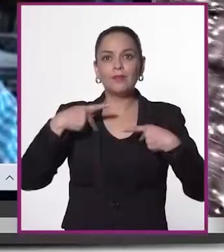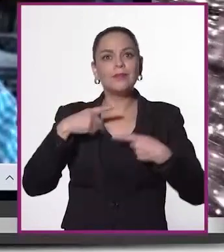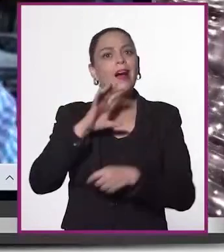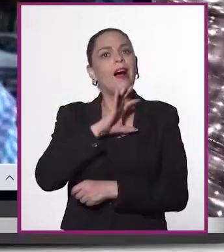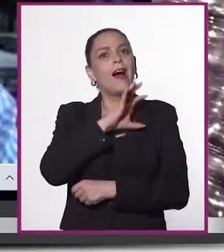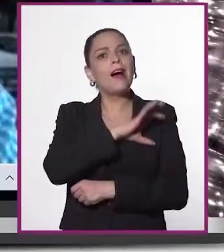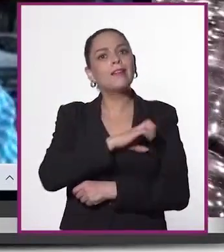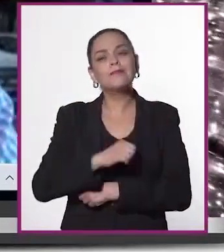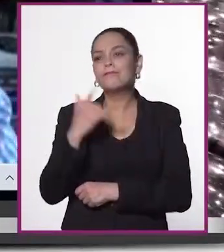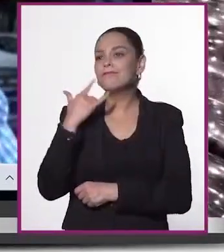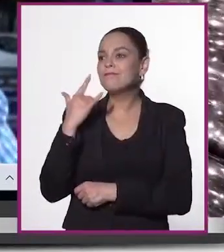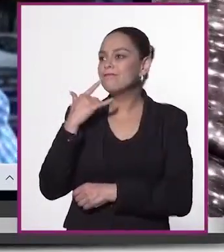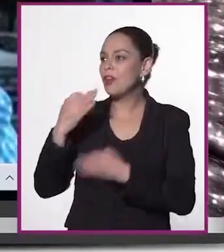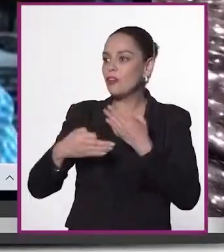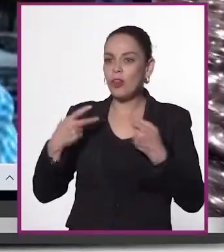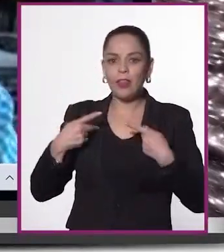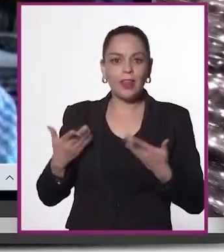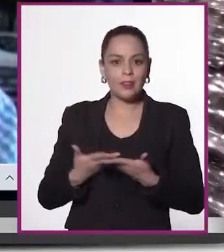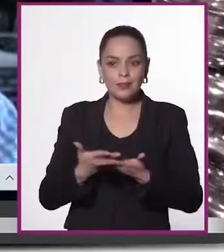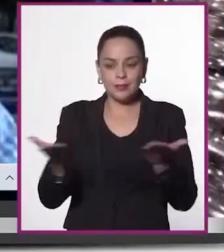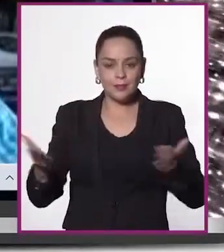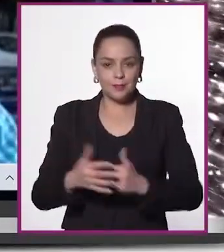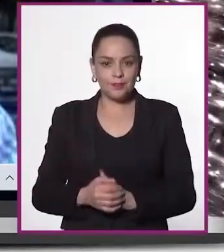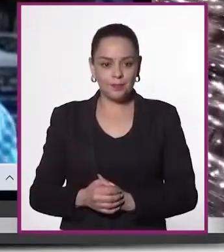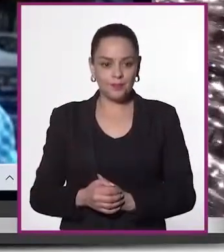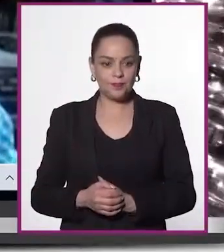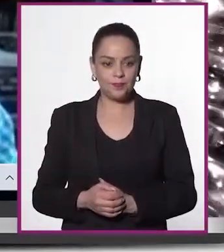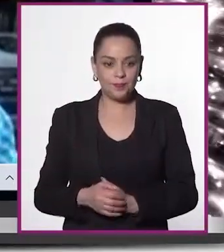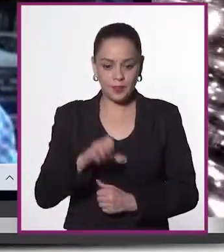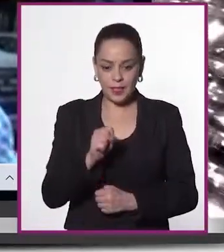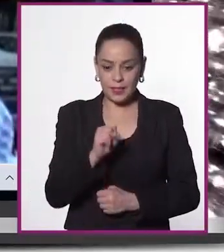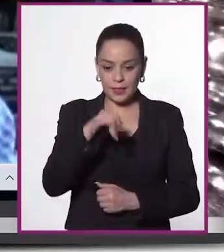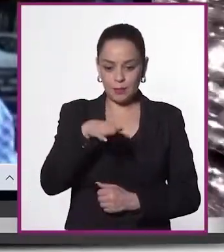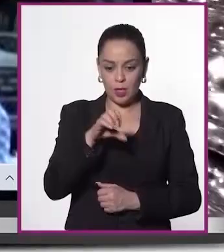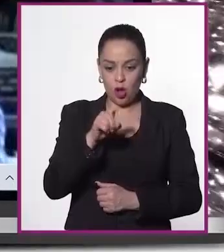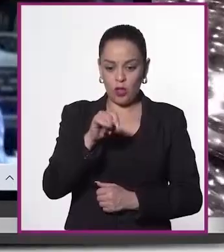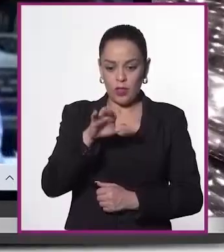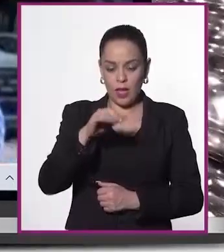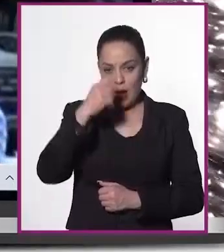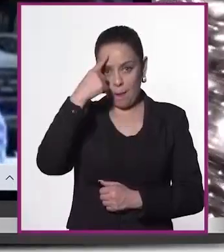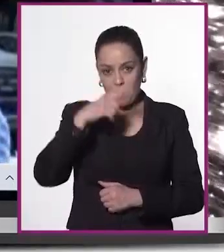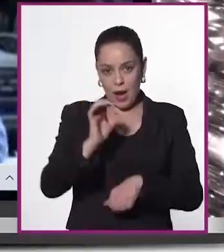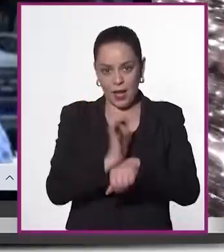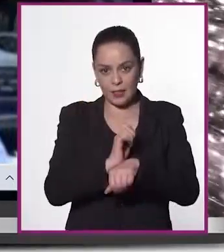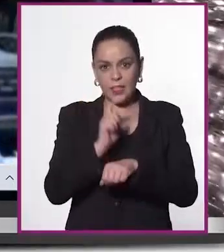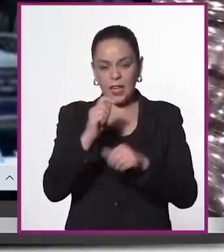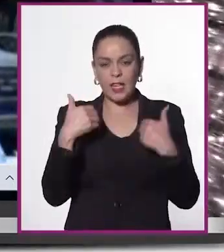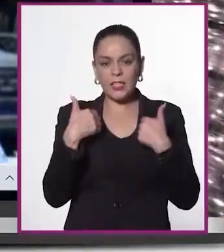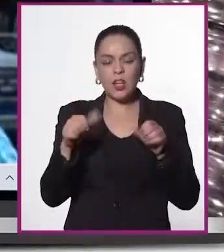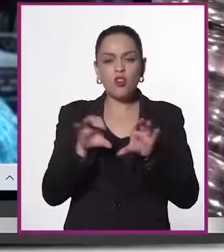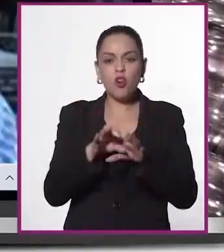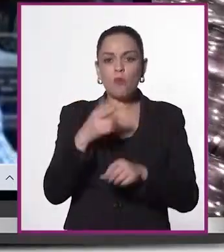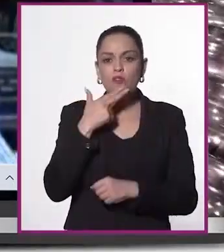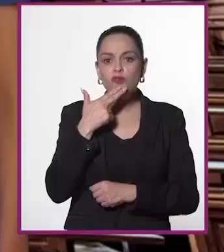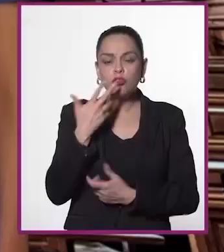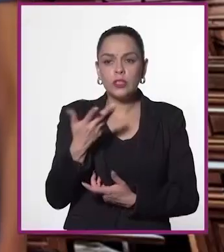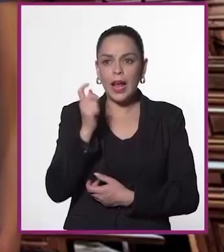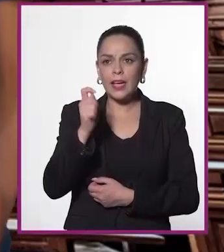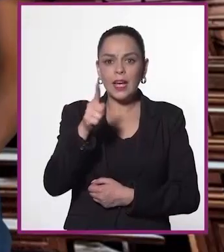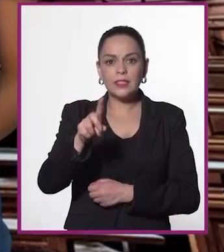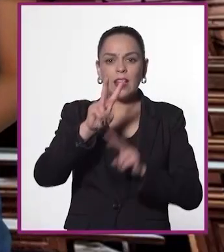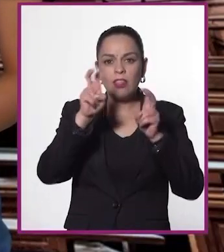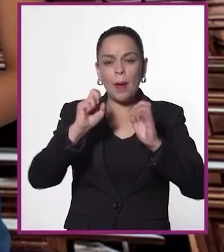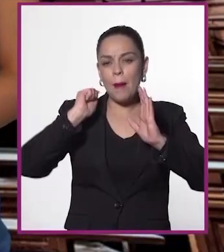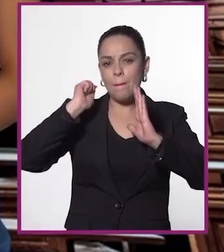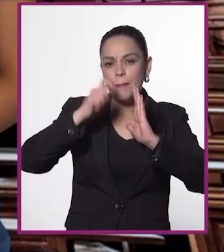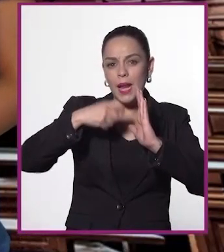por todos nosotros. En una palabra, la semiótica del cine nos permite entender cómo funcionan las películas. ¿Cómo